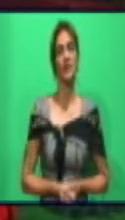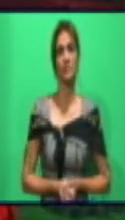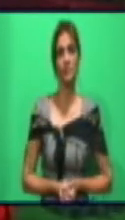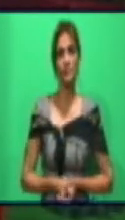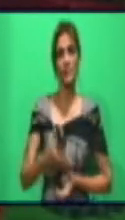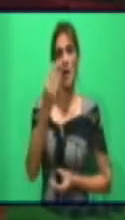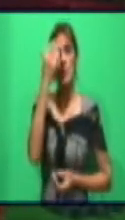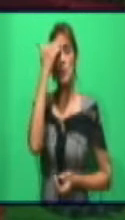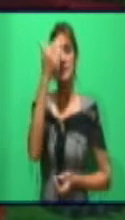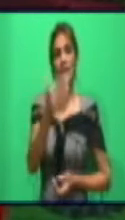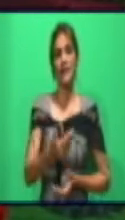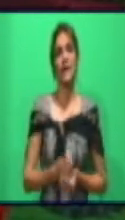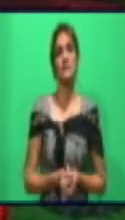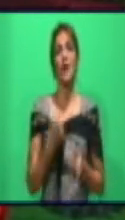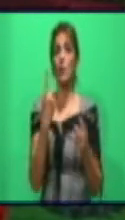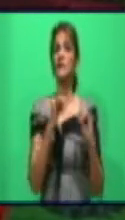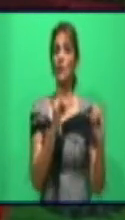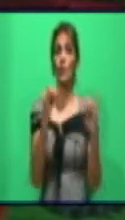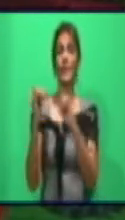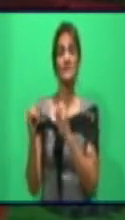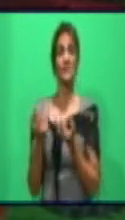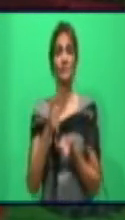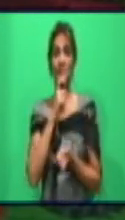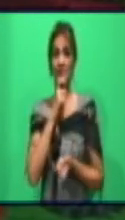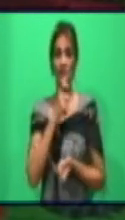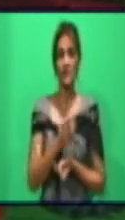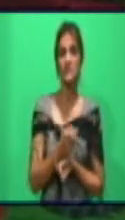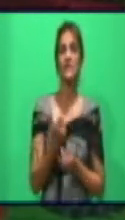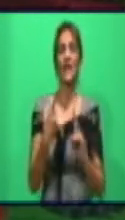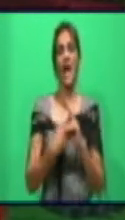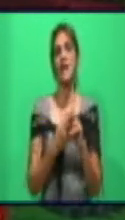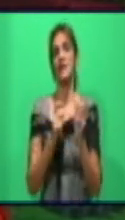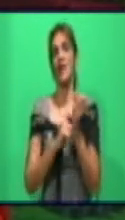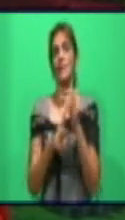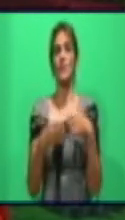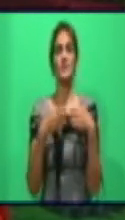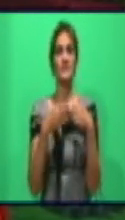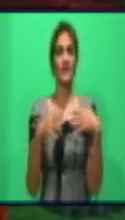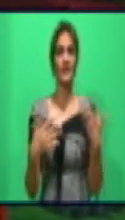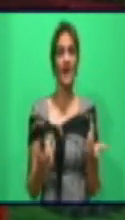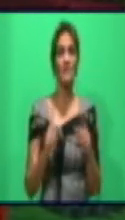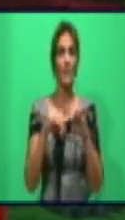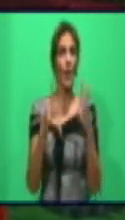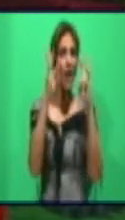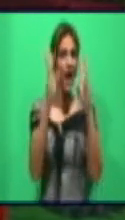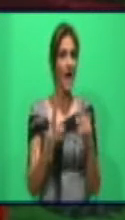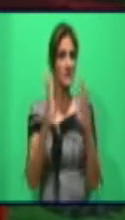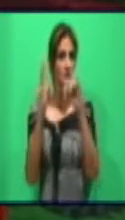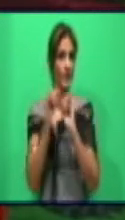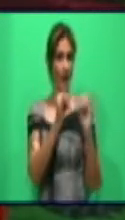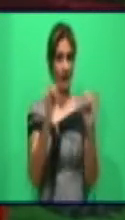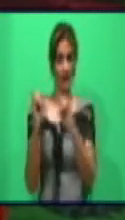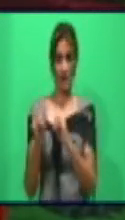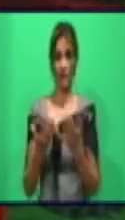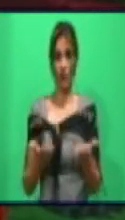doctora. Una panorámica bastante compleja la que tenemos a partir de las cifras que acaba de explicar la doctora.